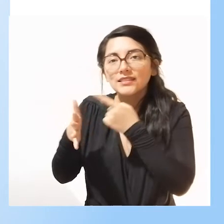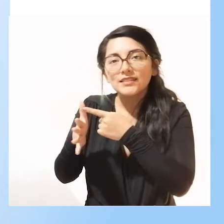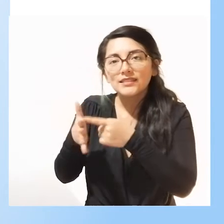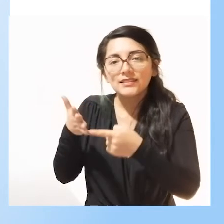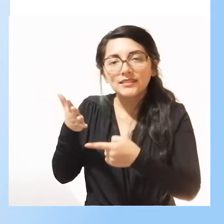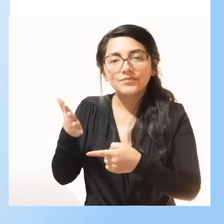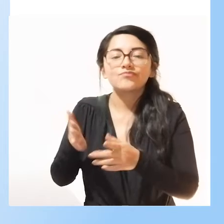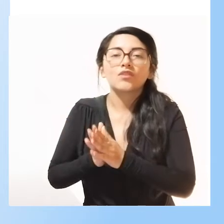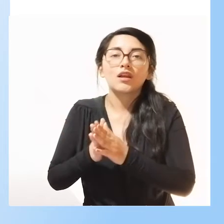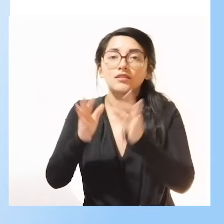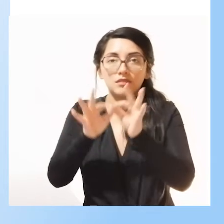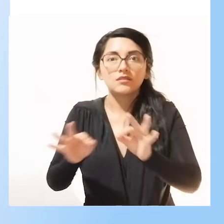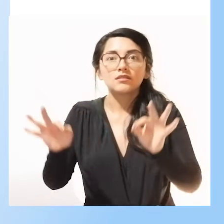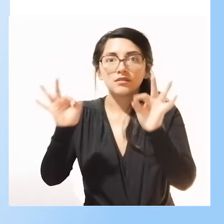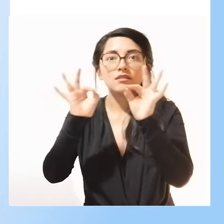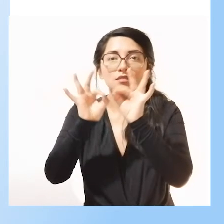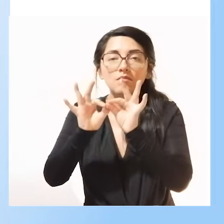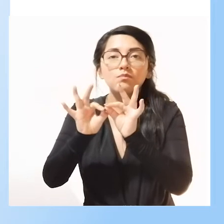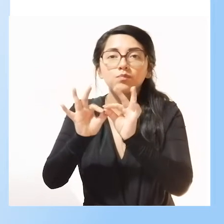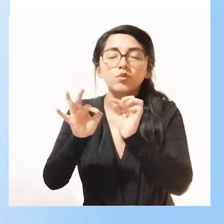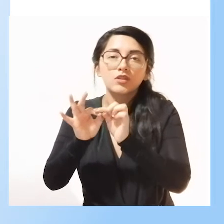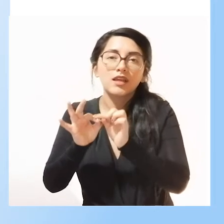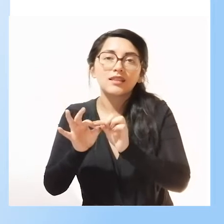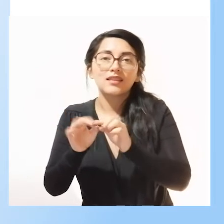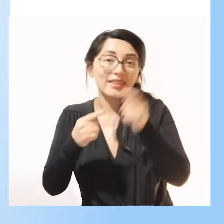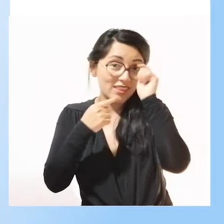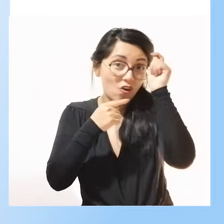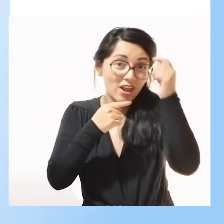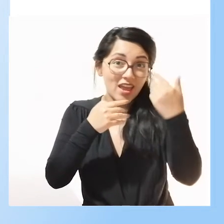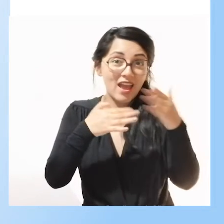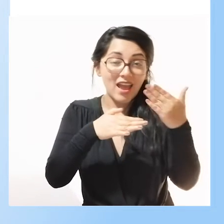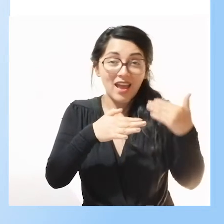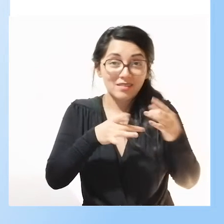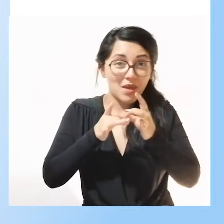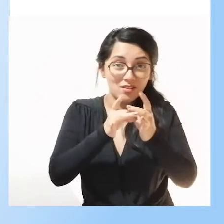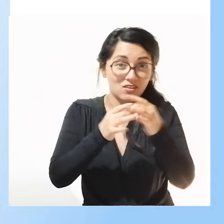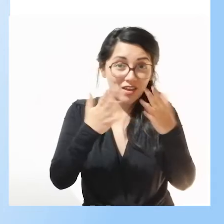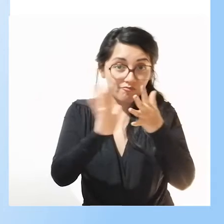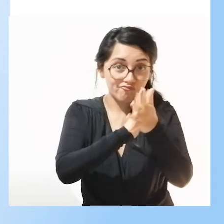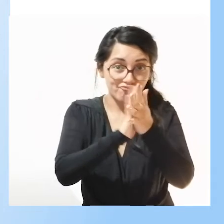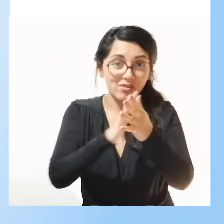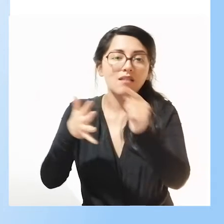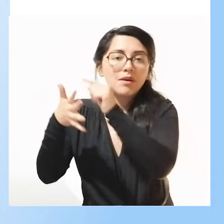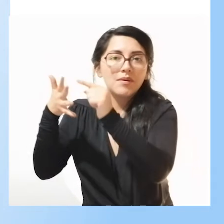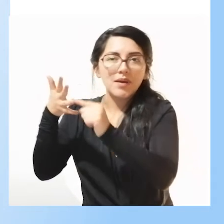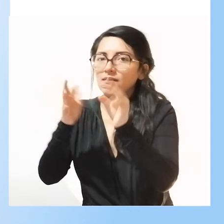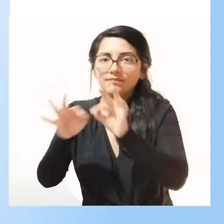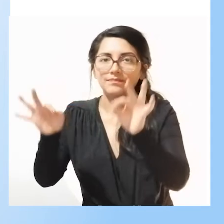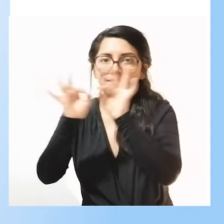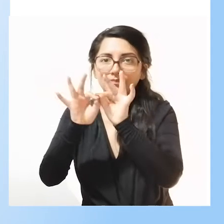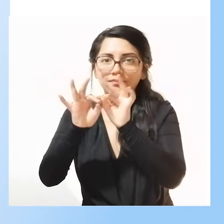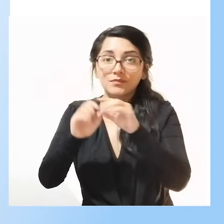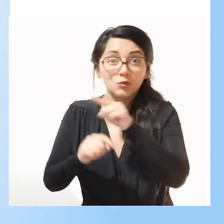acompañan a todas estas claves teóricas y metodológicas. Para poder trabajar en esta línea de